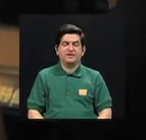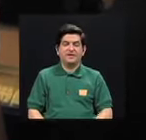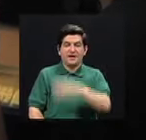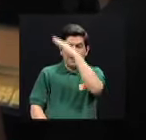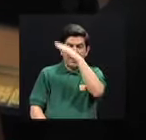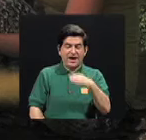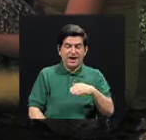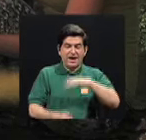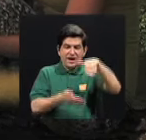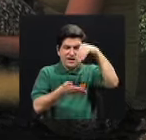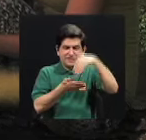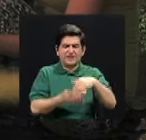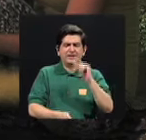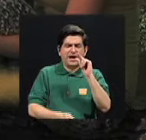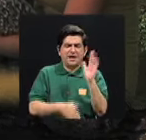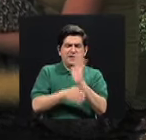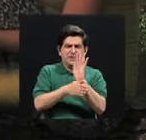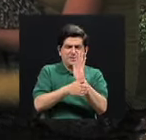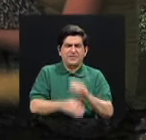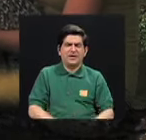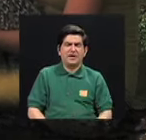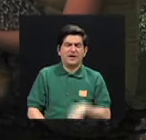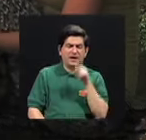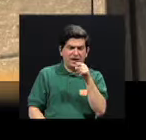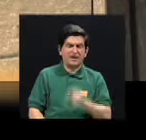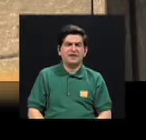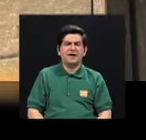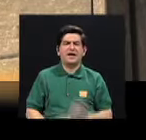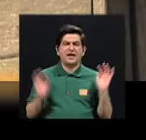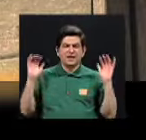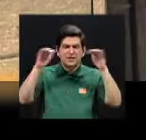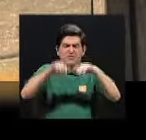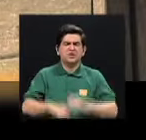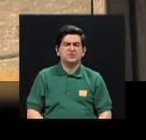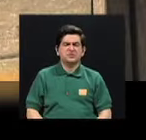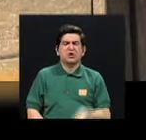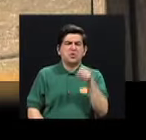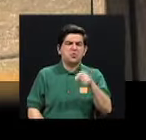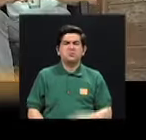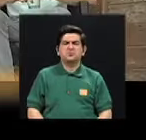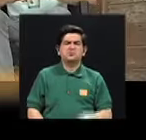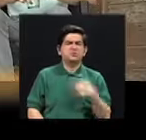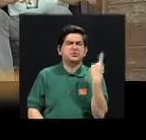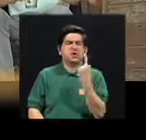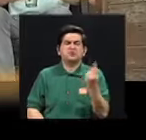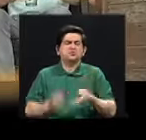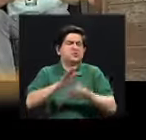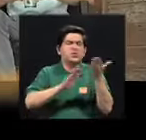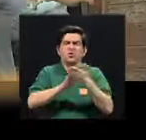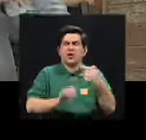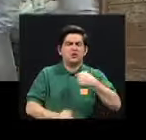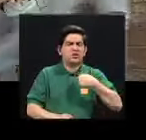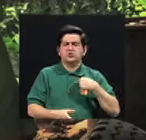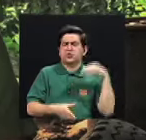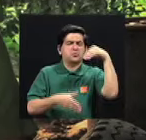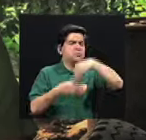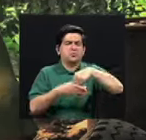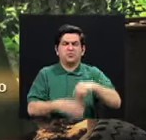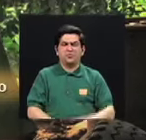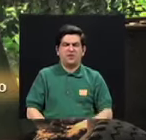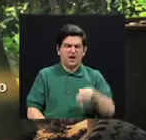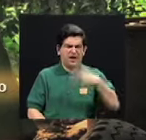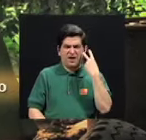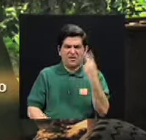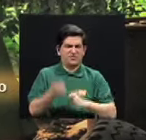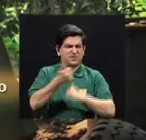este cortometraje que trata esta historia es la migración. Amigo, no cuente, váyase solo si quiere. Aquí casi no se ve